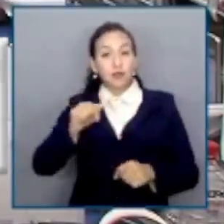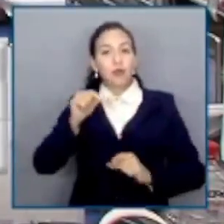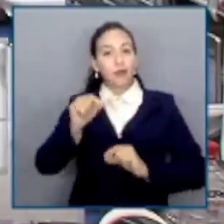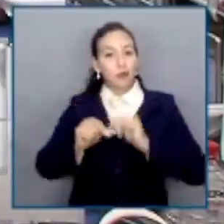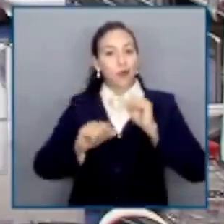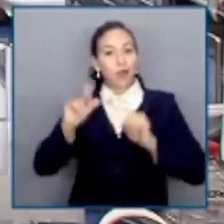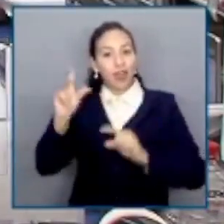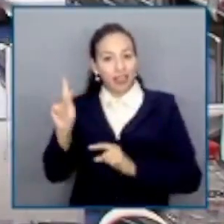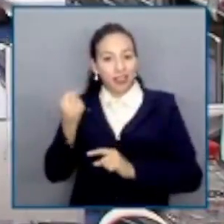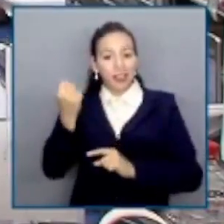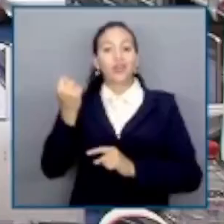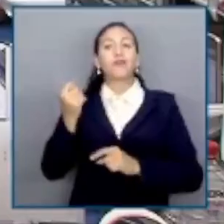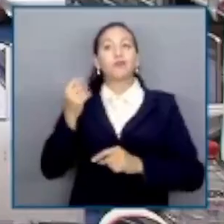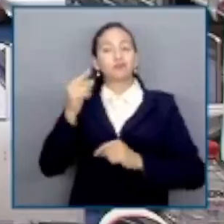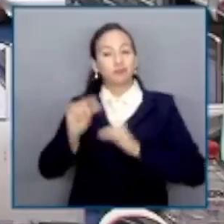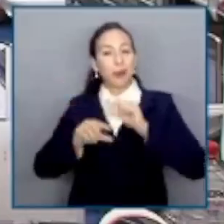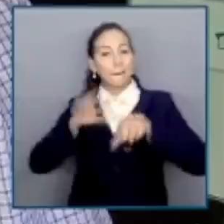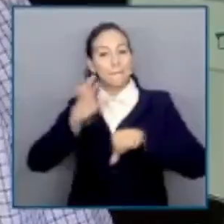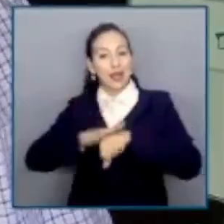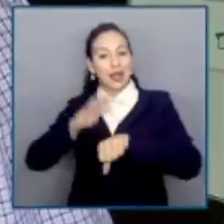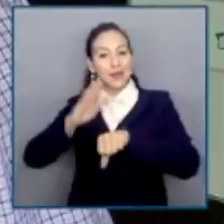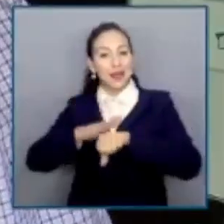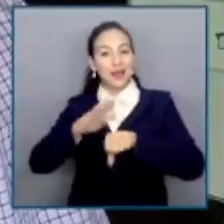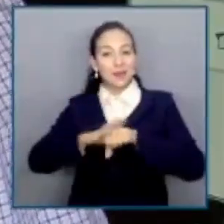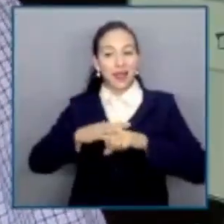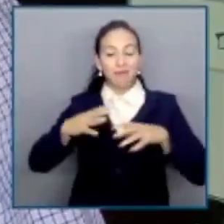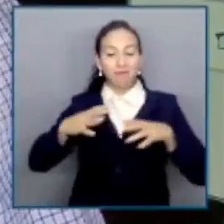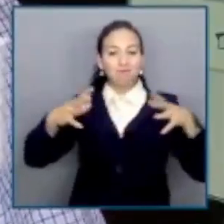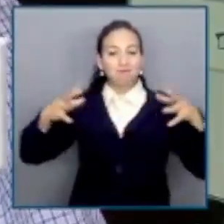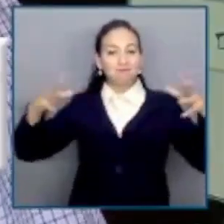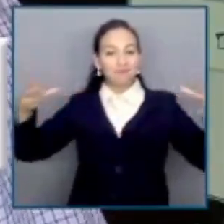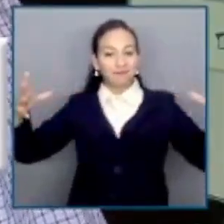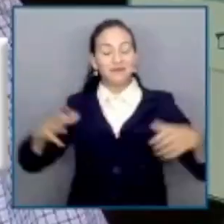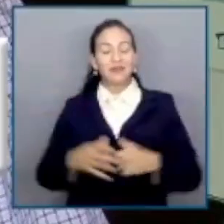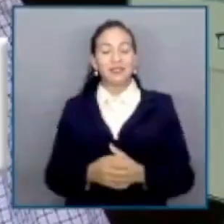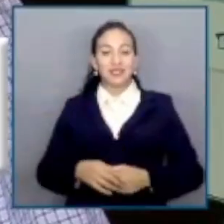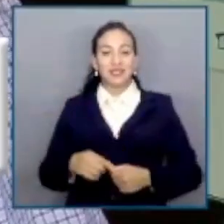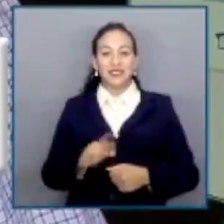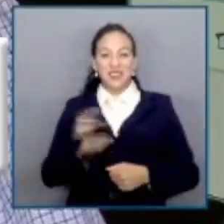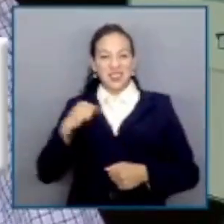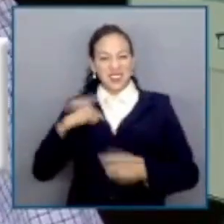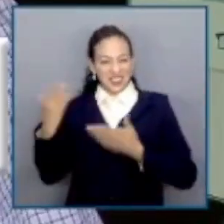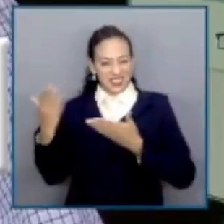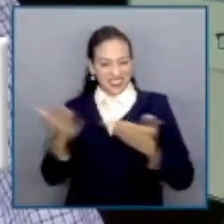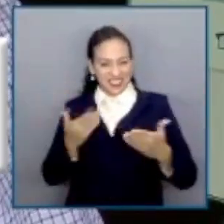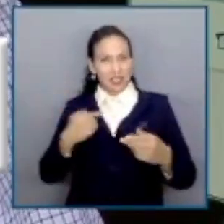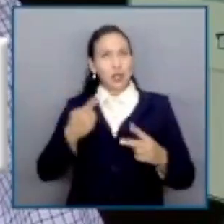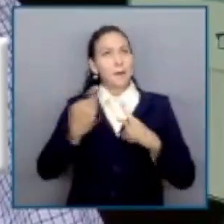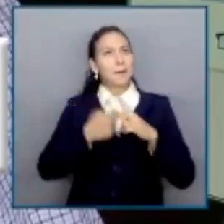equipo para poder cubrir las necesidades del canal. Bueno, cuando yo llegué fue en el 2005.